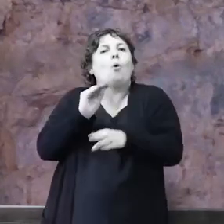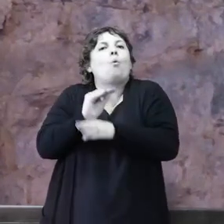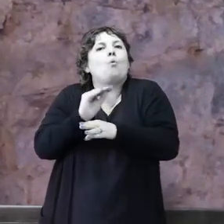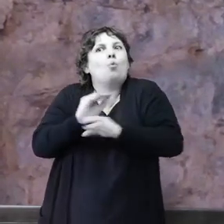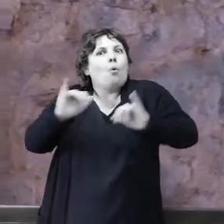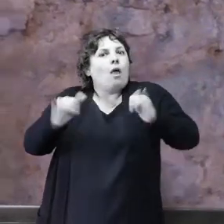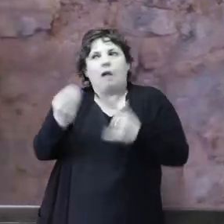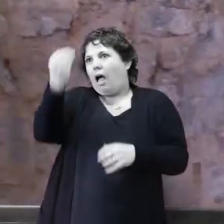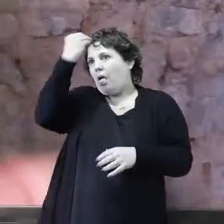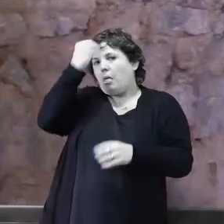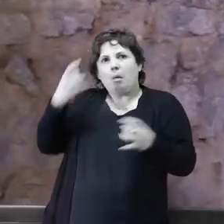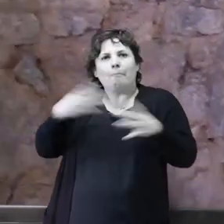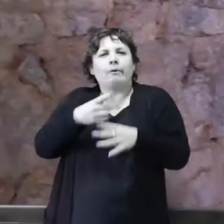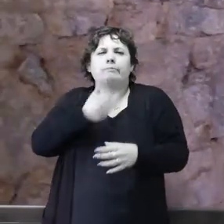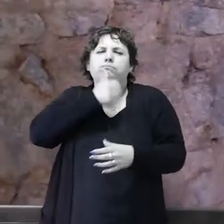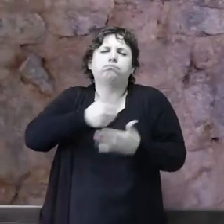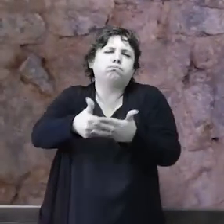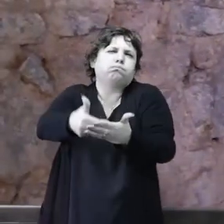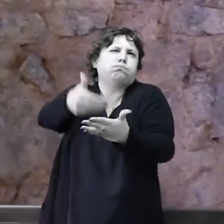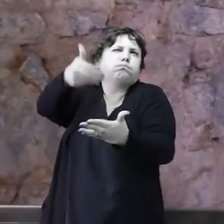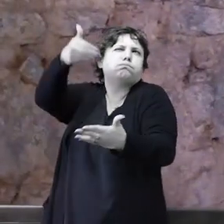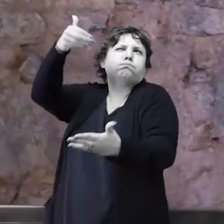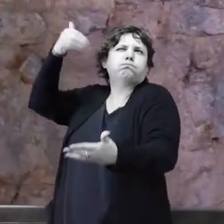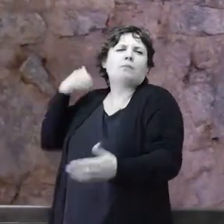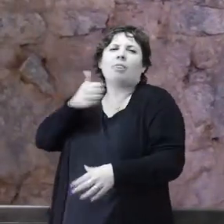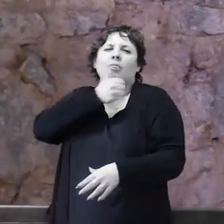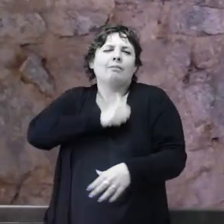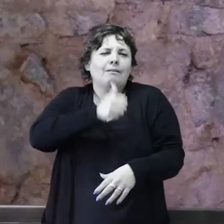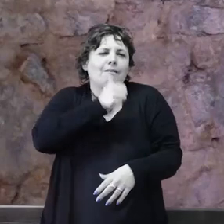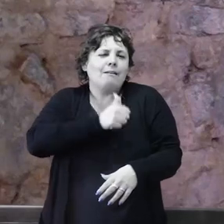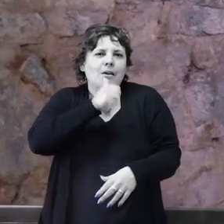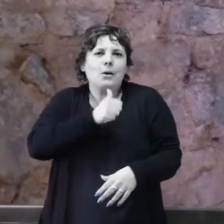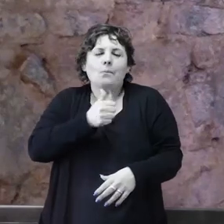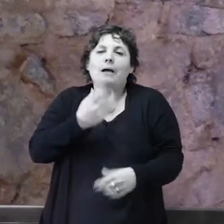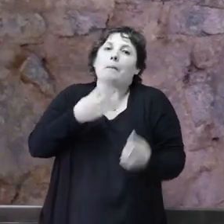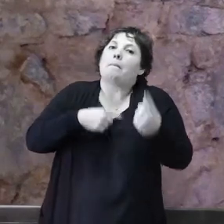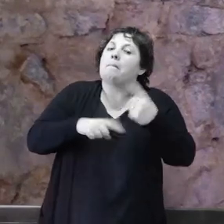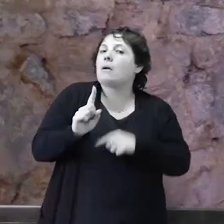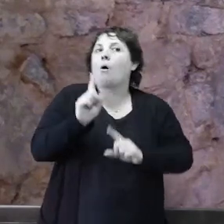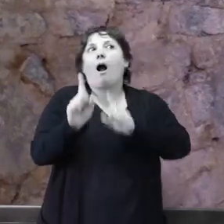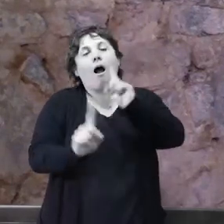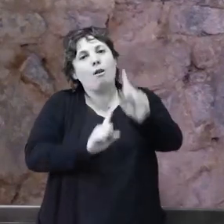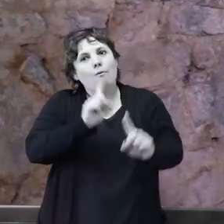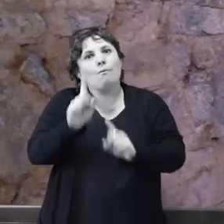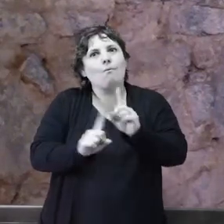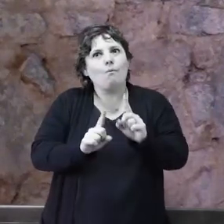culturales que vienen como de épocas muy, muy antiguas, pero no todas